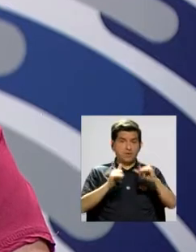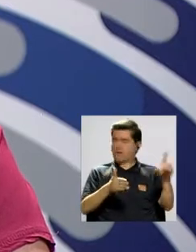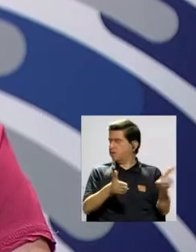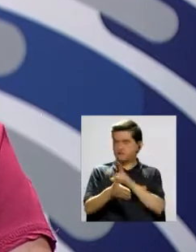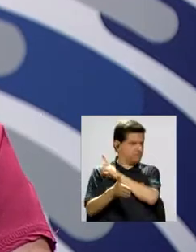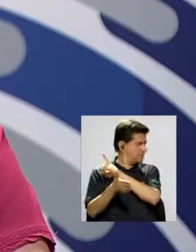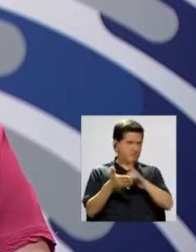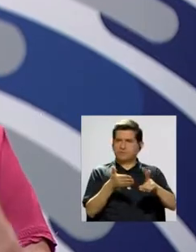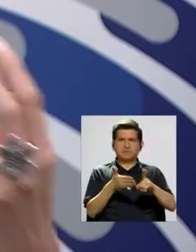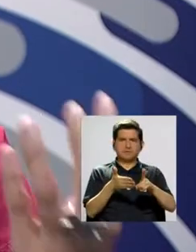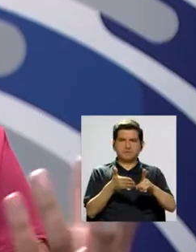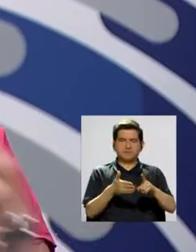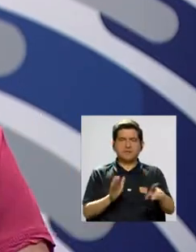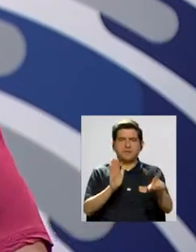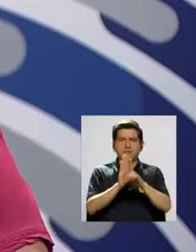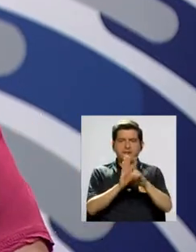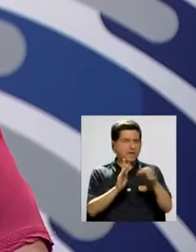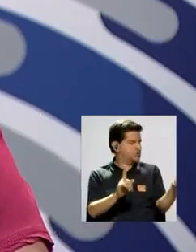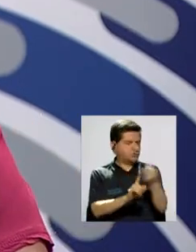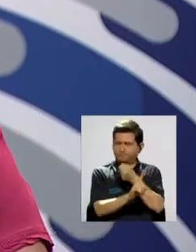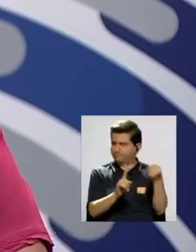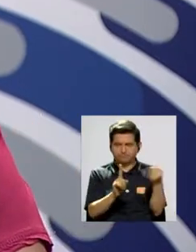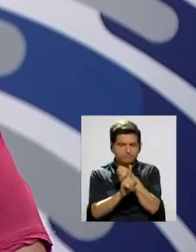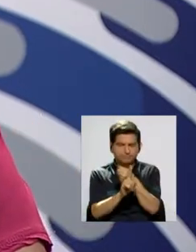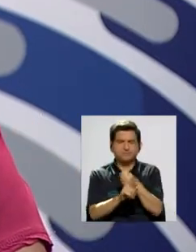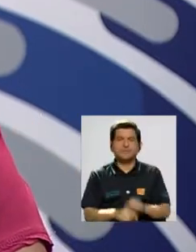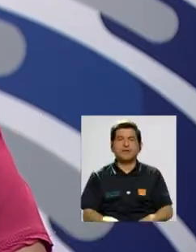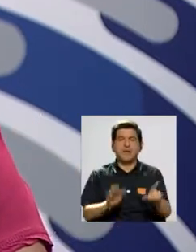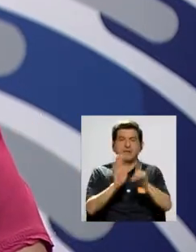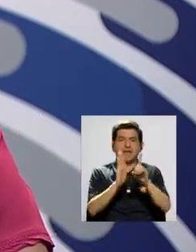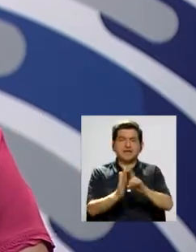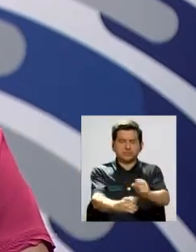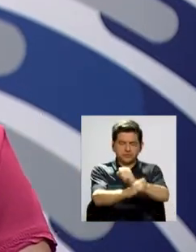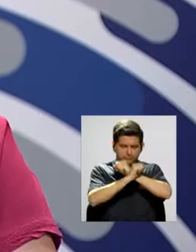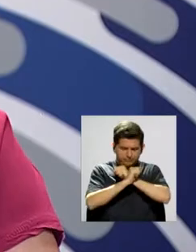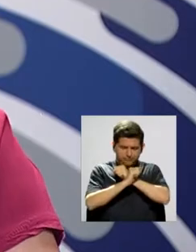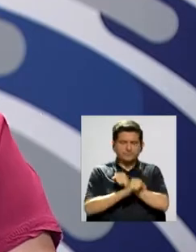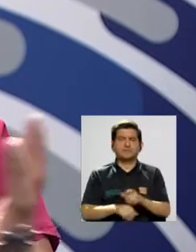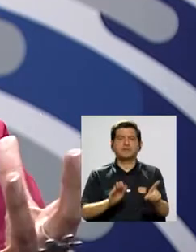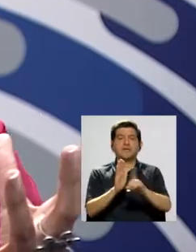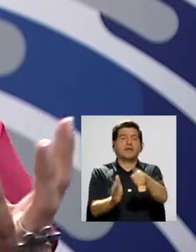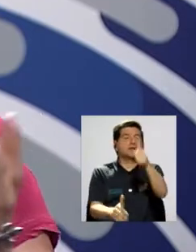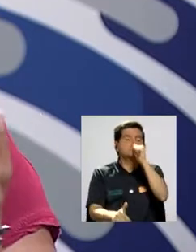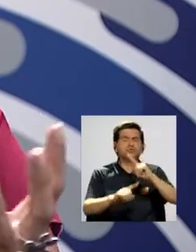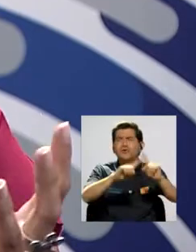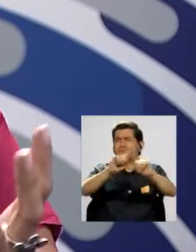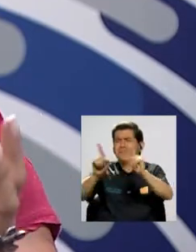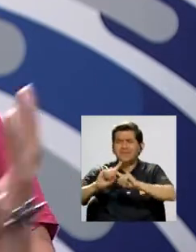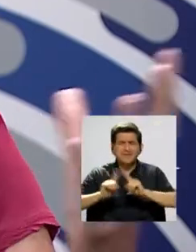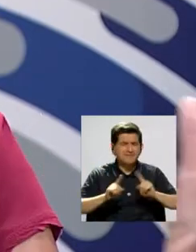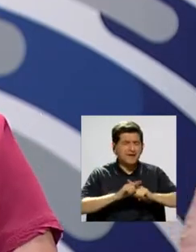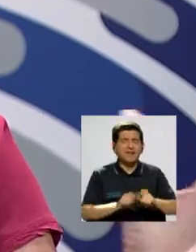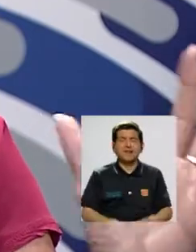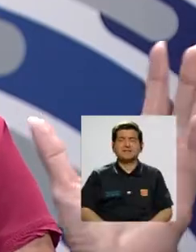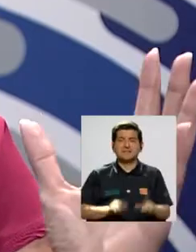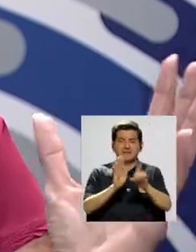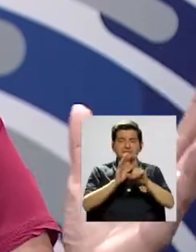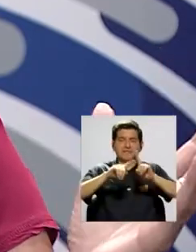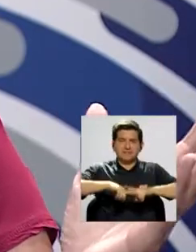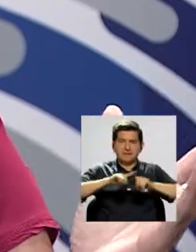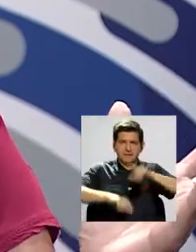discriminación, el derecho a la no violencia, el derecho a la seguridad, el derecho al agua. Hay una serie de derechos que van a variar en función